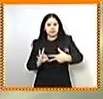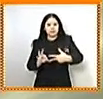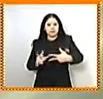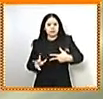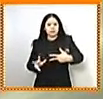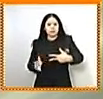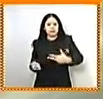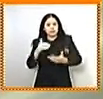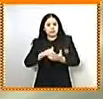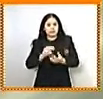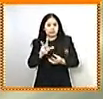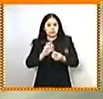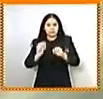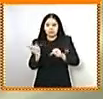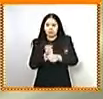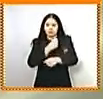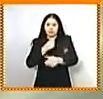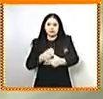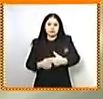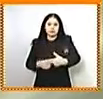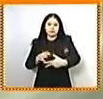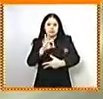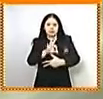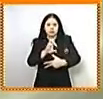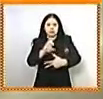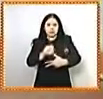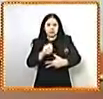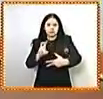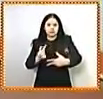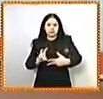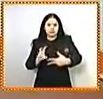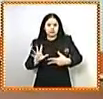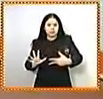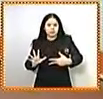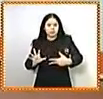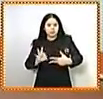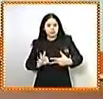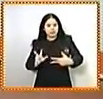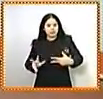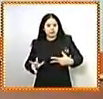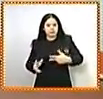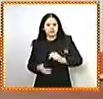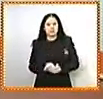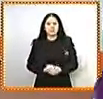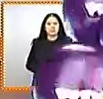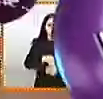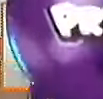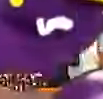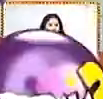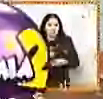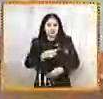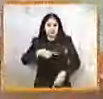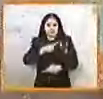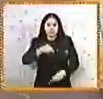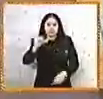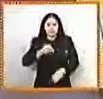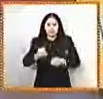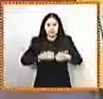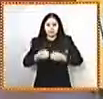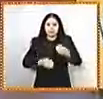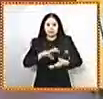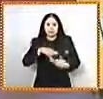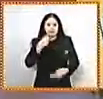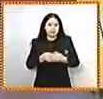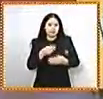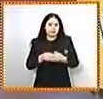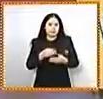93. Reitero los tres números ganadores, 90, 75 y 93. Continuamos la diversión de ese sorteo